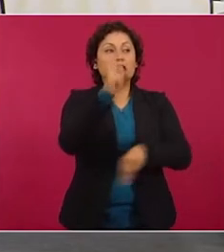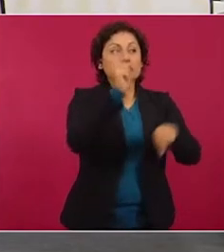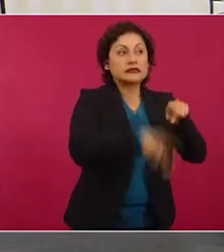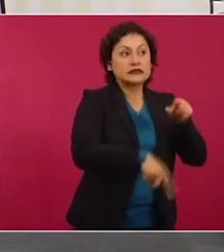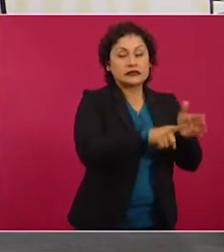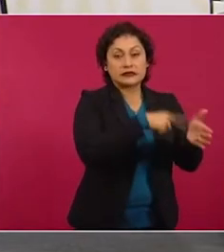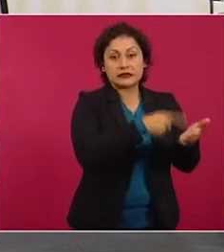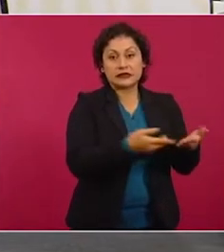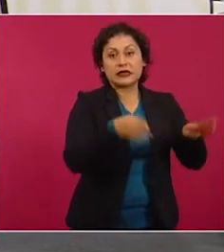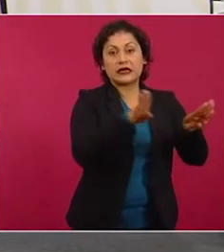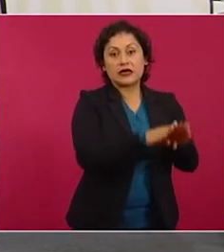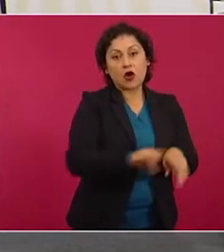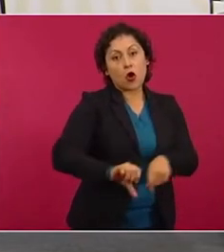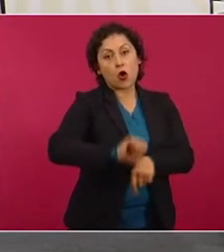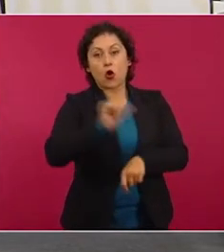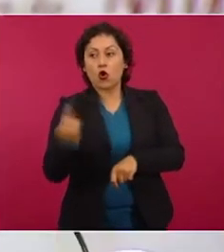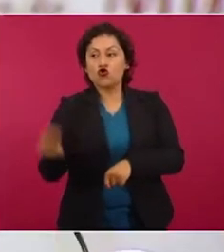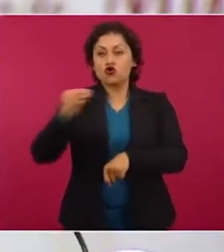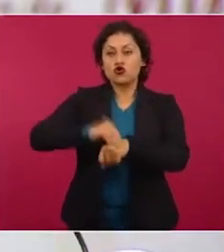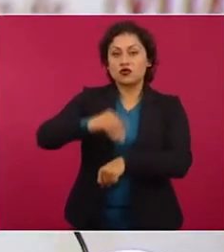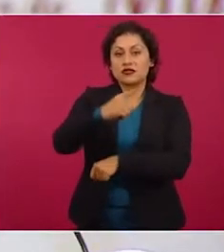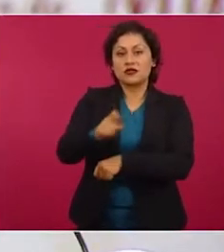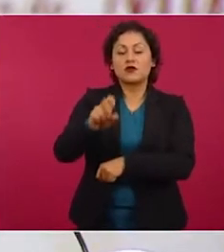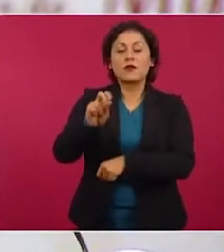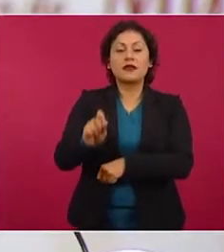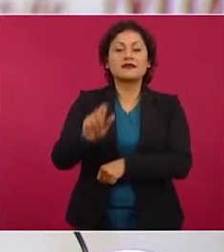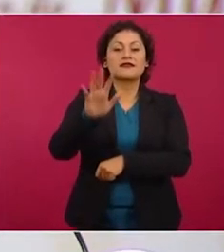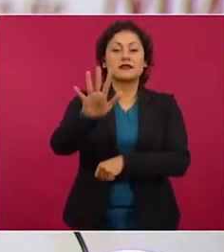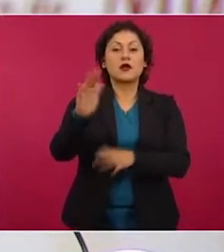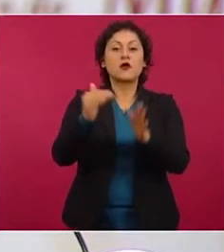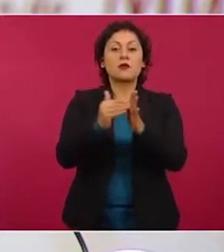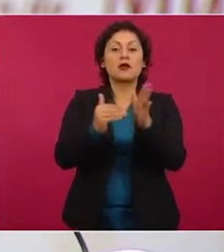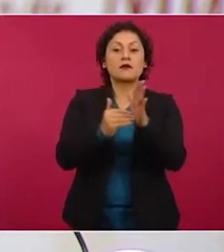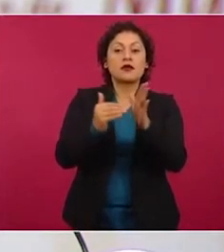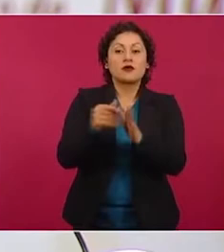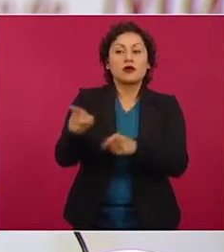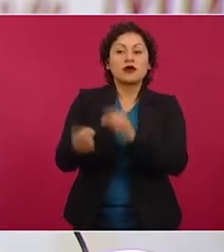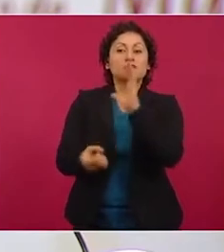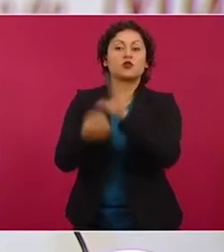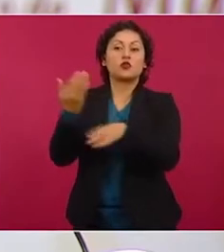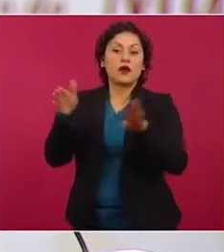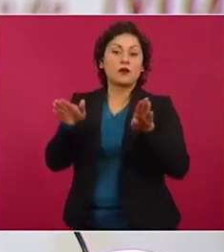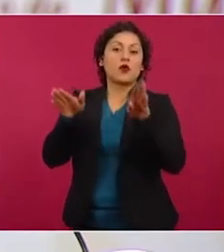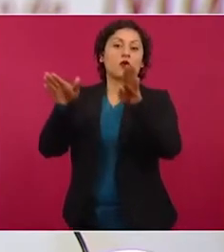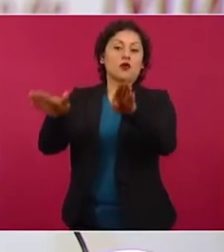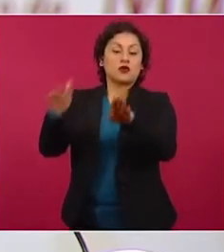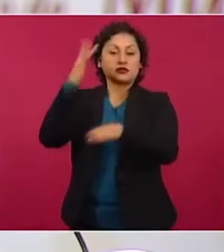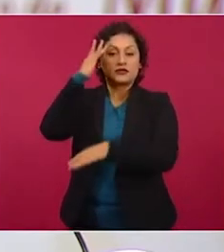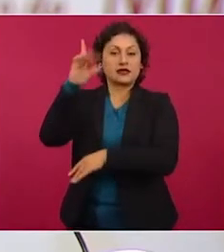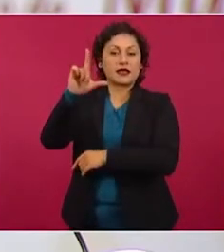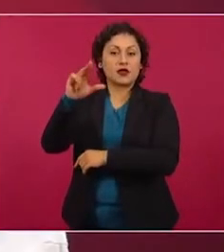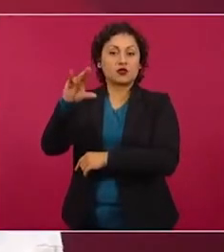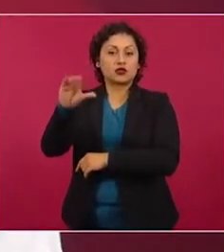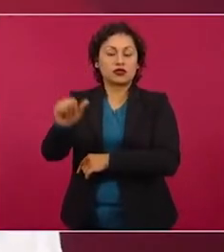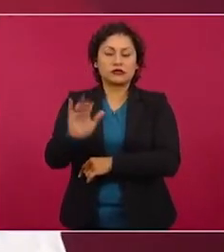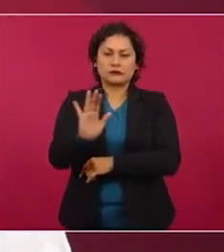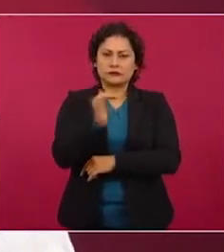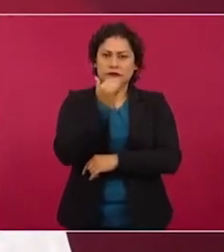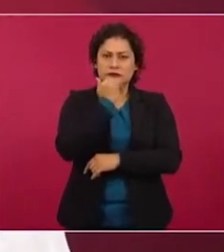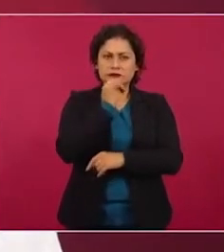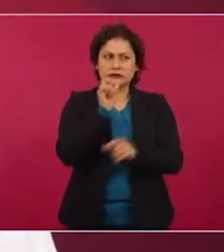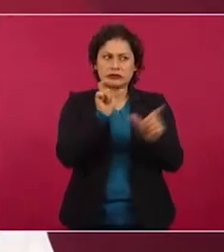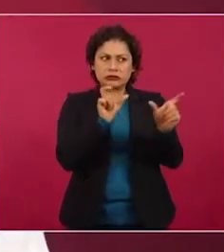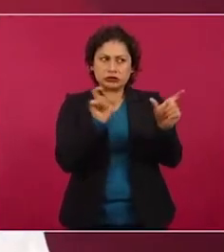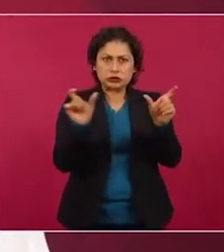mil millones que dijo costará el nuevo aeropuerto de Santa Lucía. Las dos cifras son falsas. La